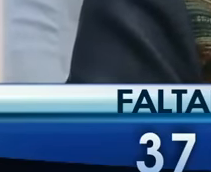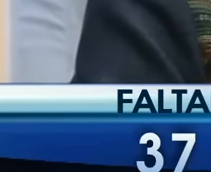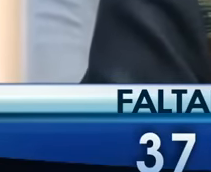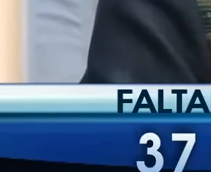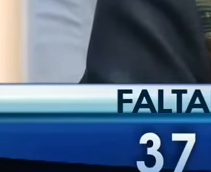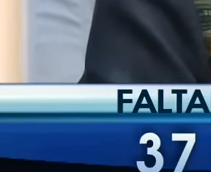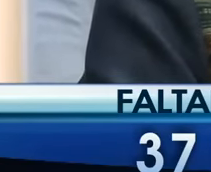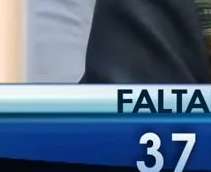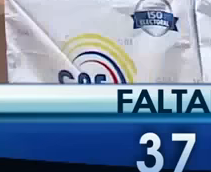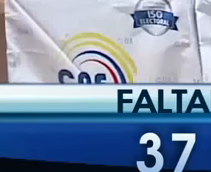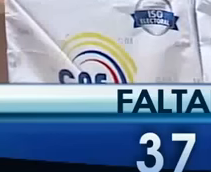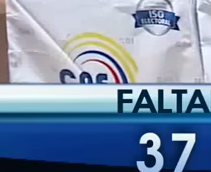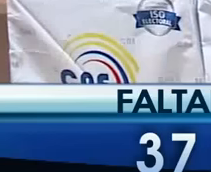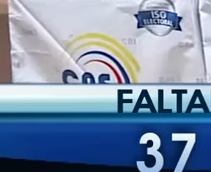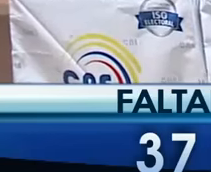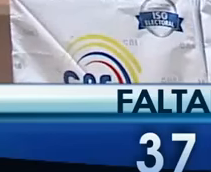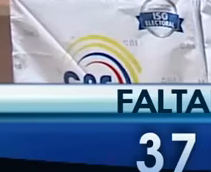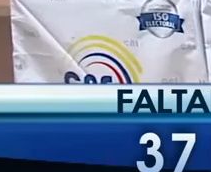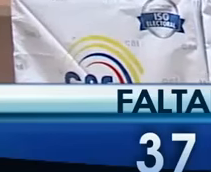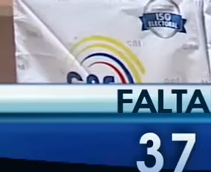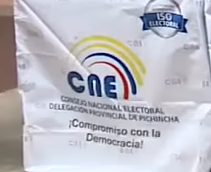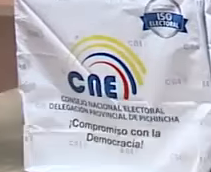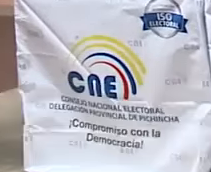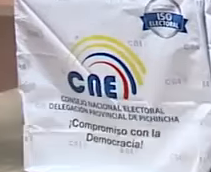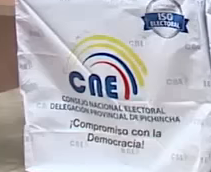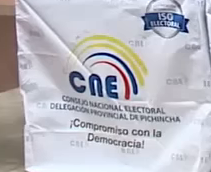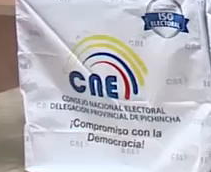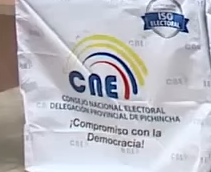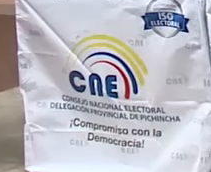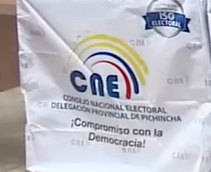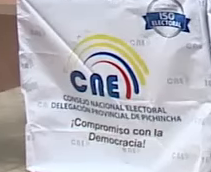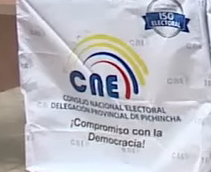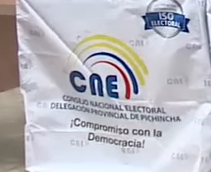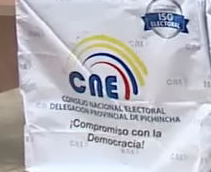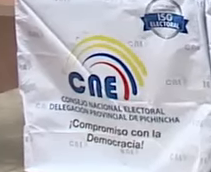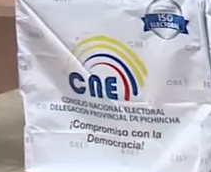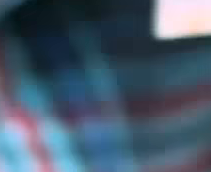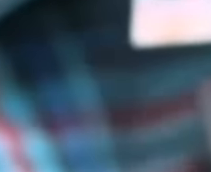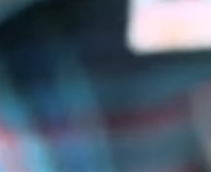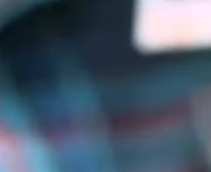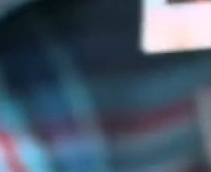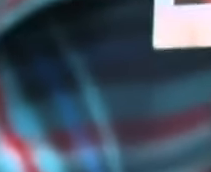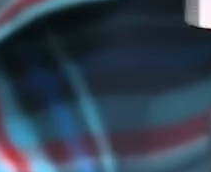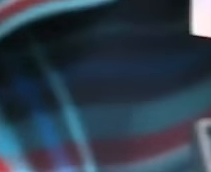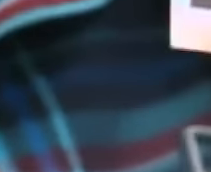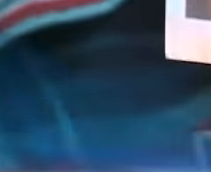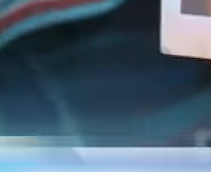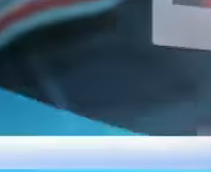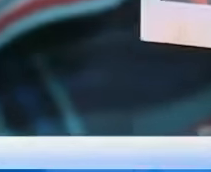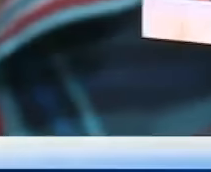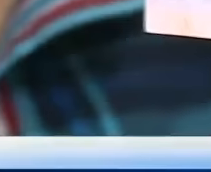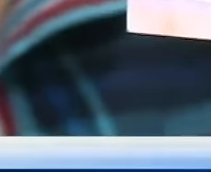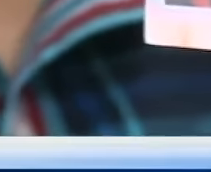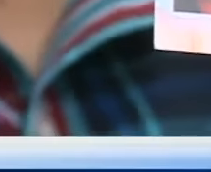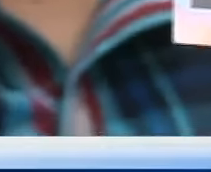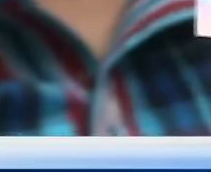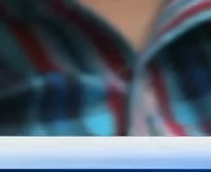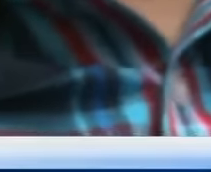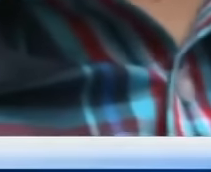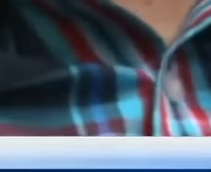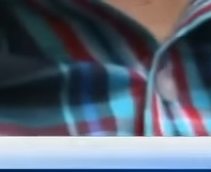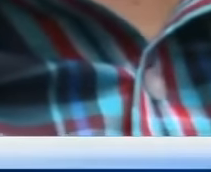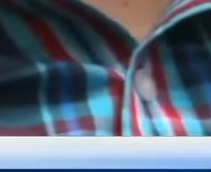de electores, se hace una muestra en donde cada presidente de junta receptora de